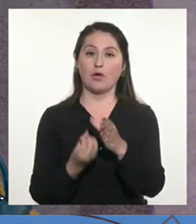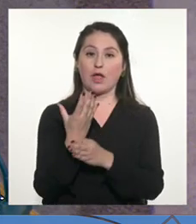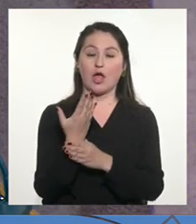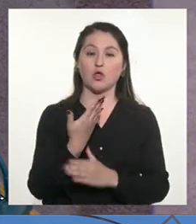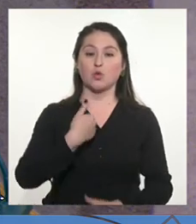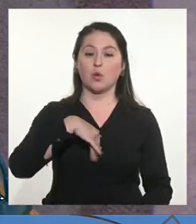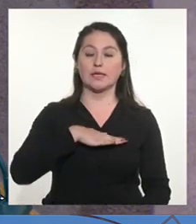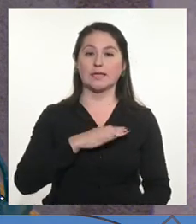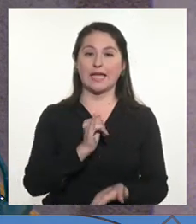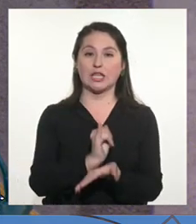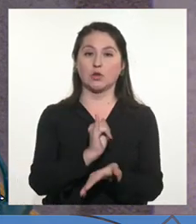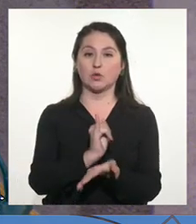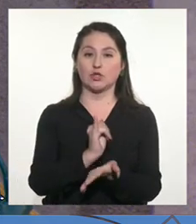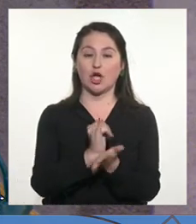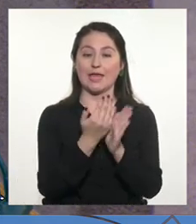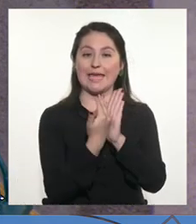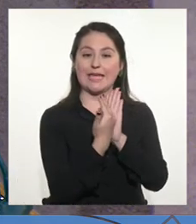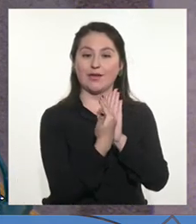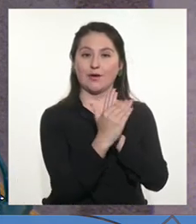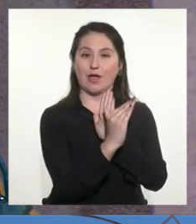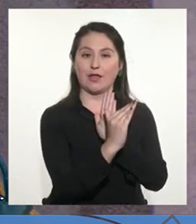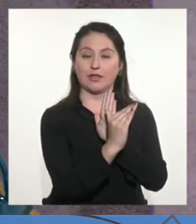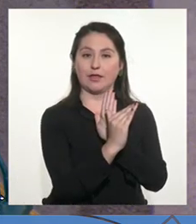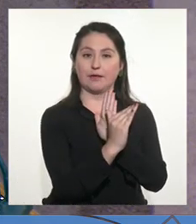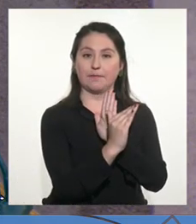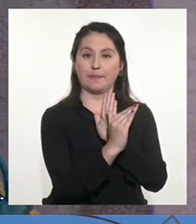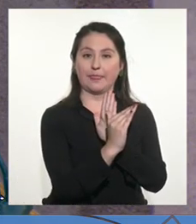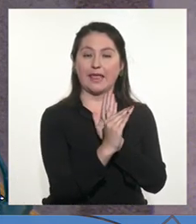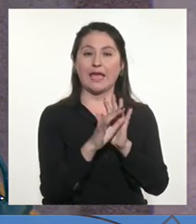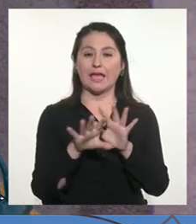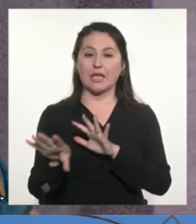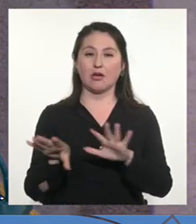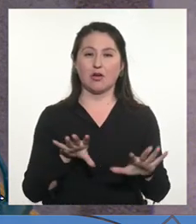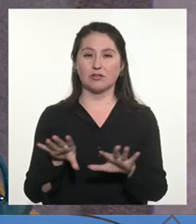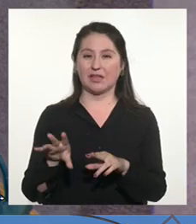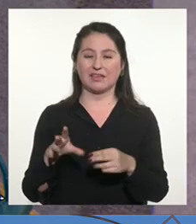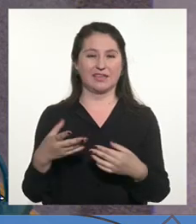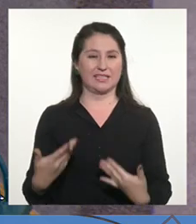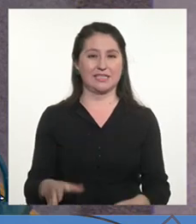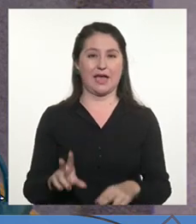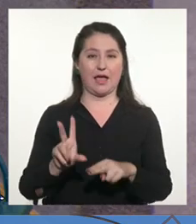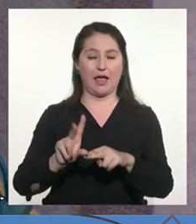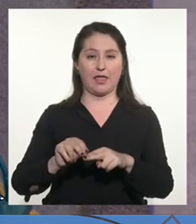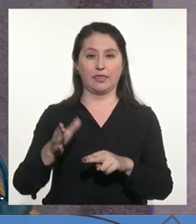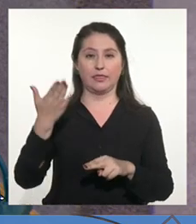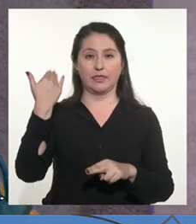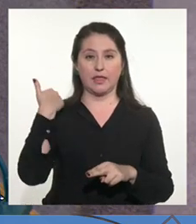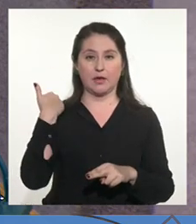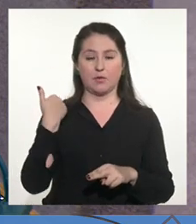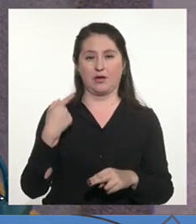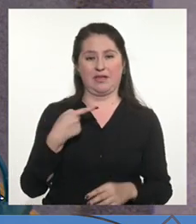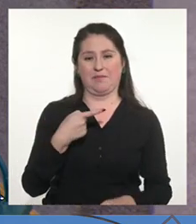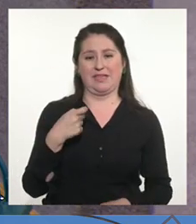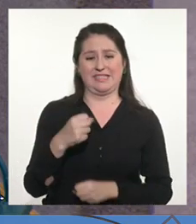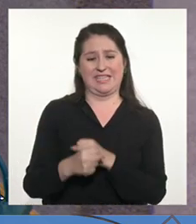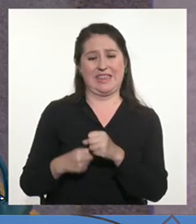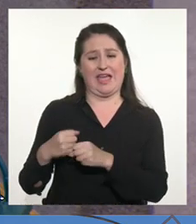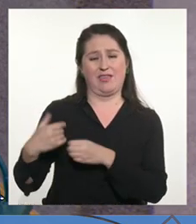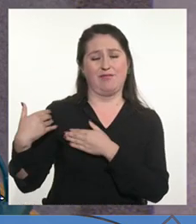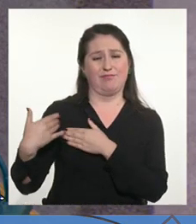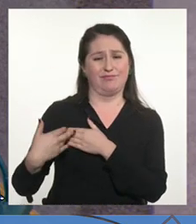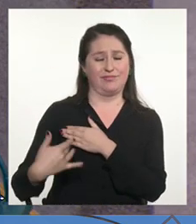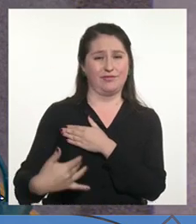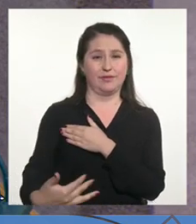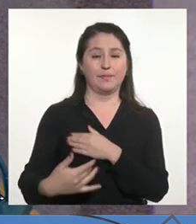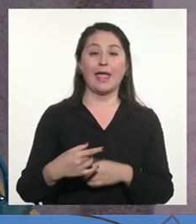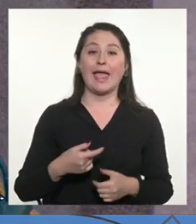instituciones y derogar instituciones e instrumentos que están totalmente obsoletos que son centenarios yo creo